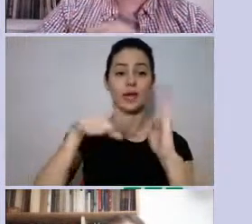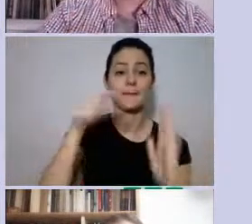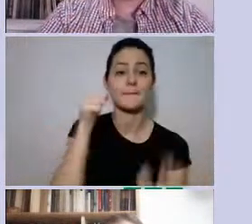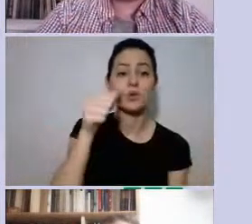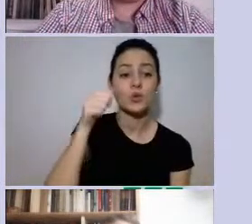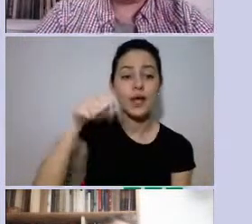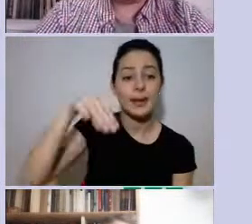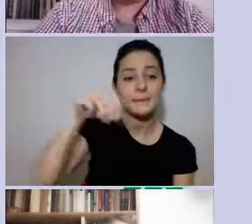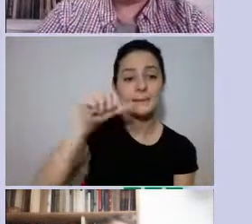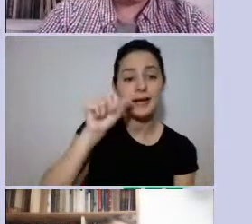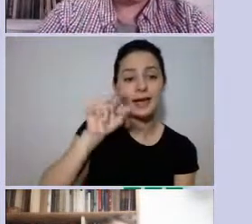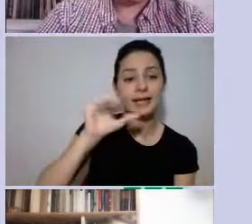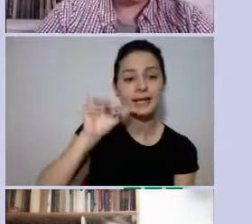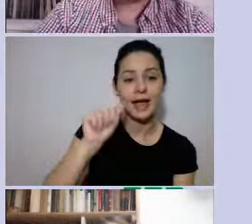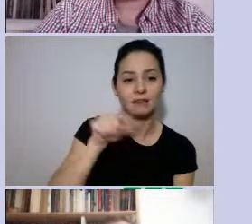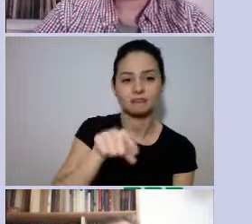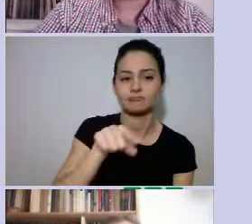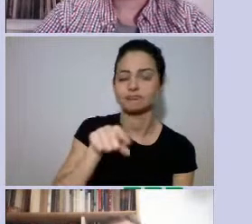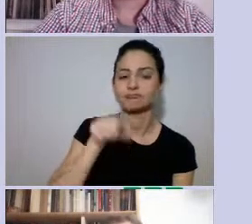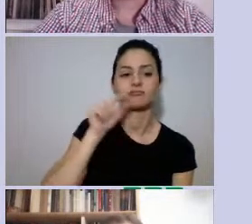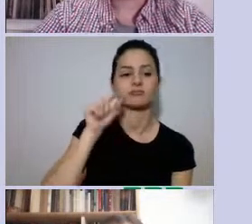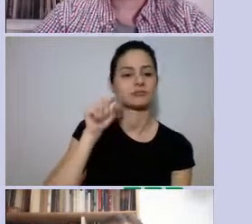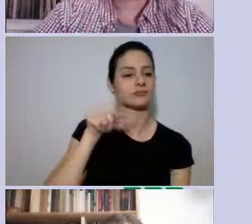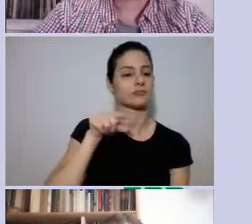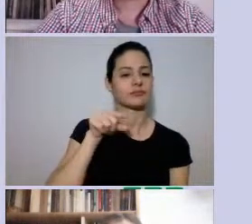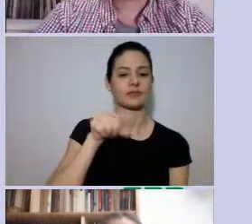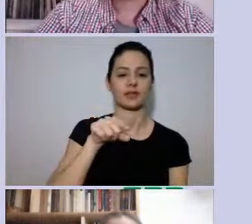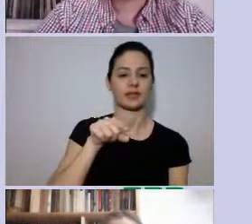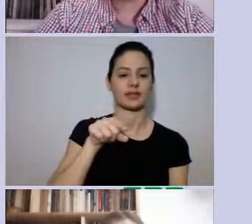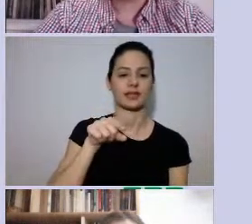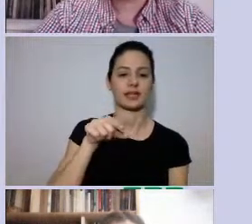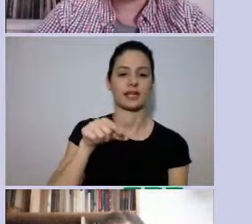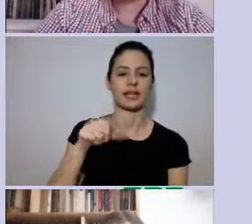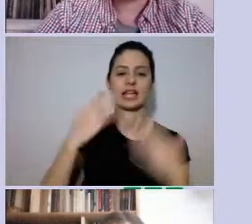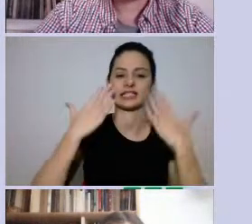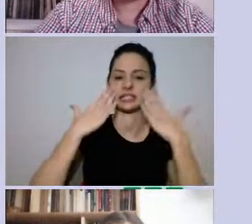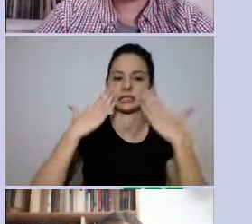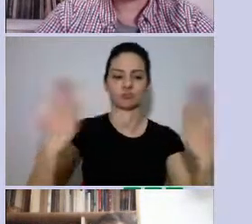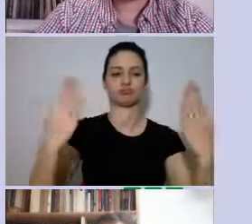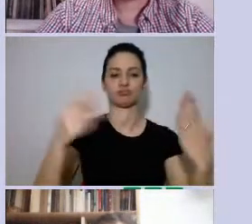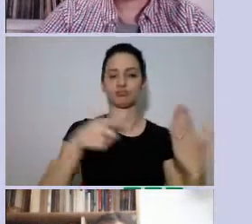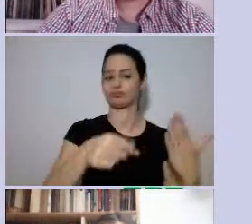Alberta Pulquera por ser sumamente, extremadamente escandalosa.